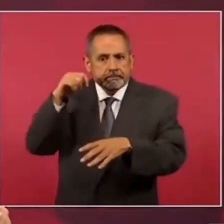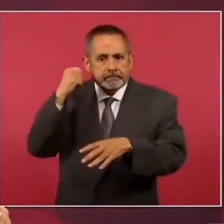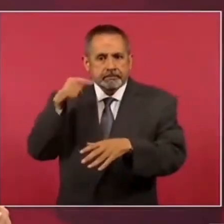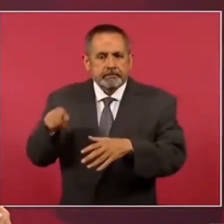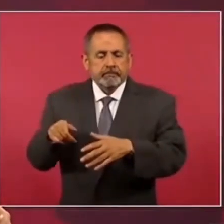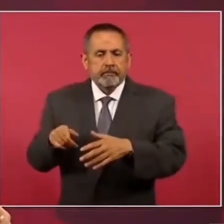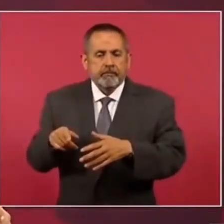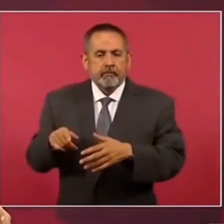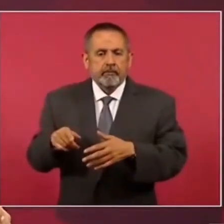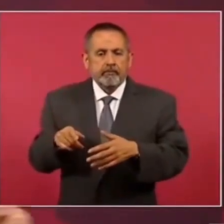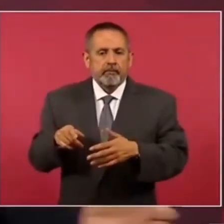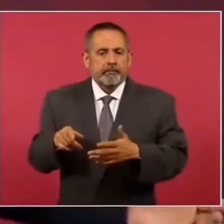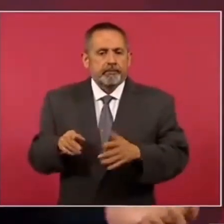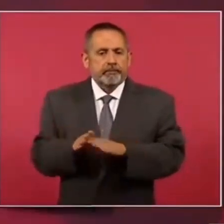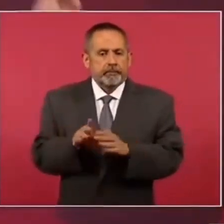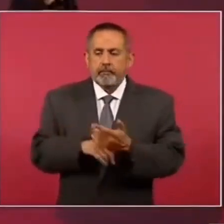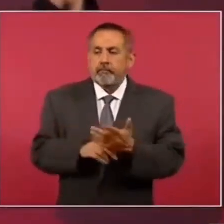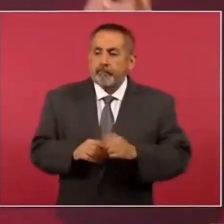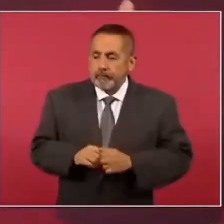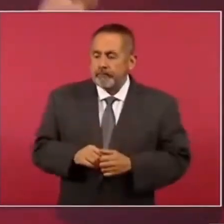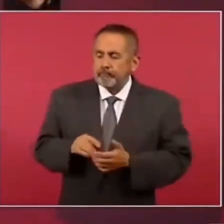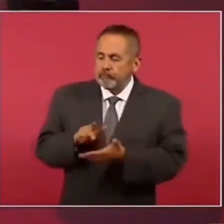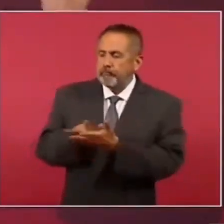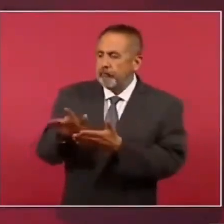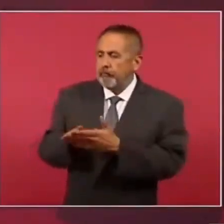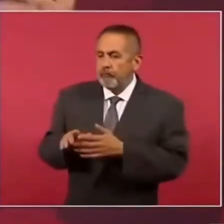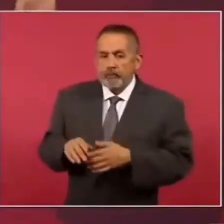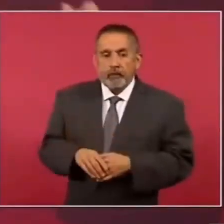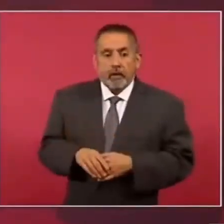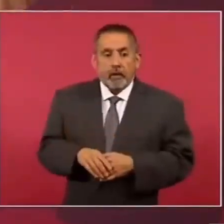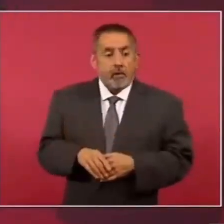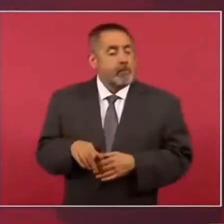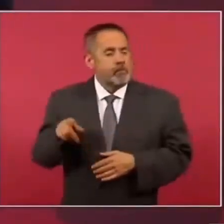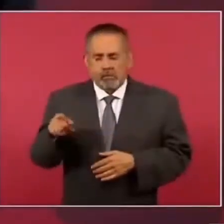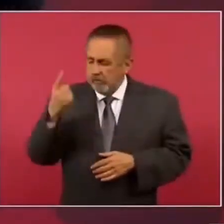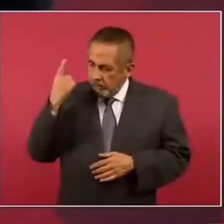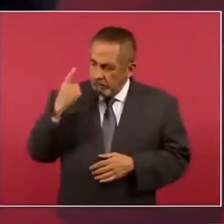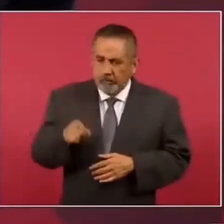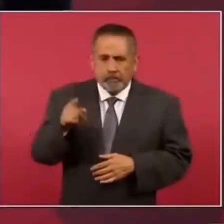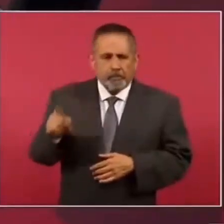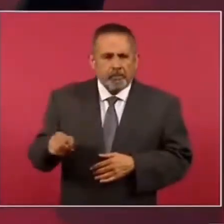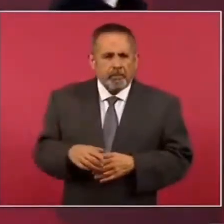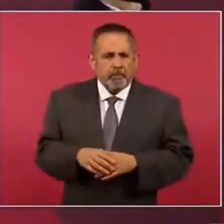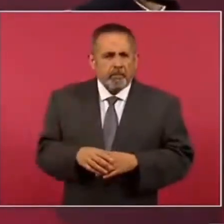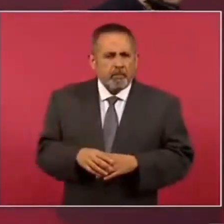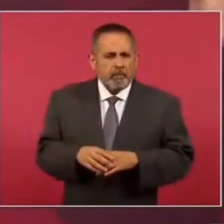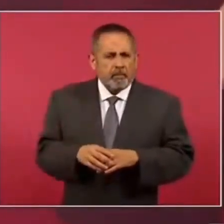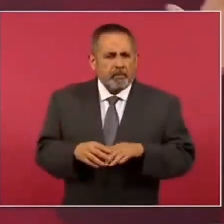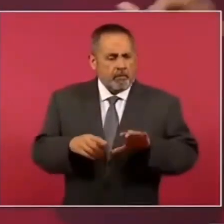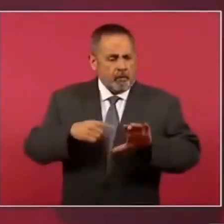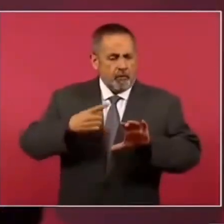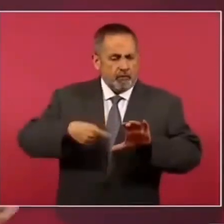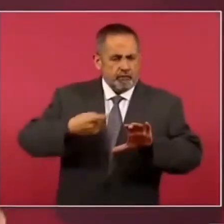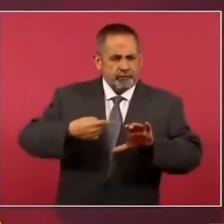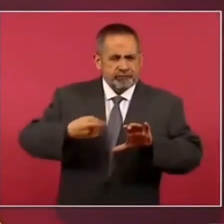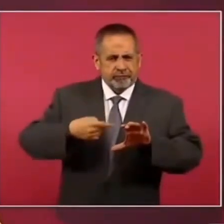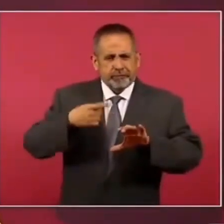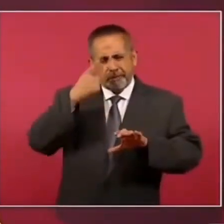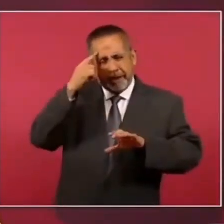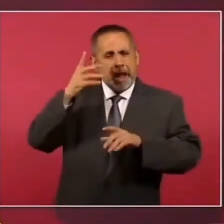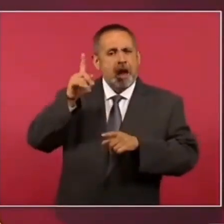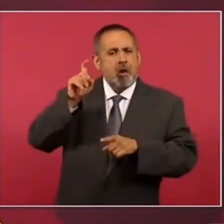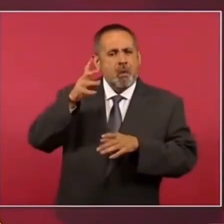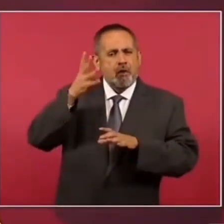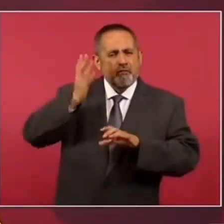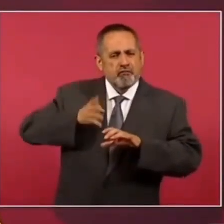¿Qué creen? Empiezan a turbinar. Hay pruebas de lo que les estoy diciendo.